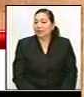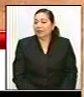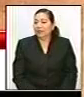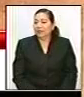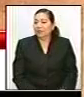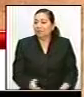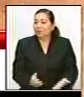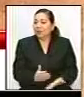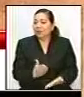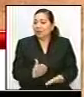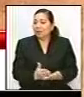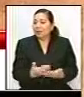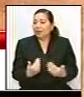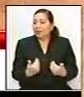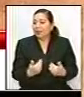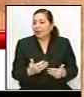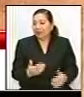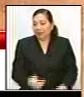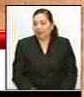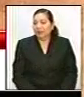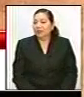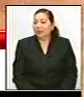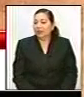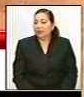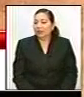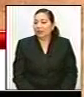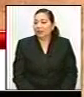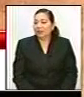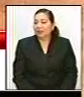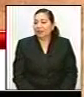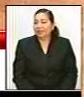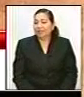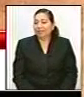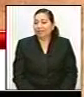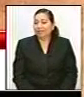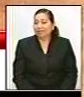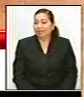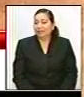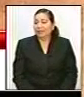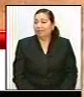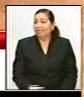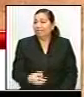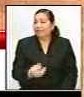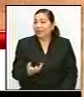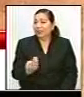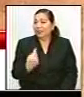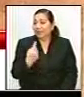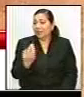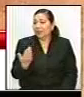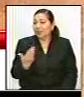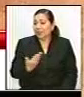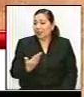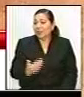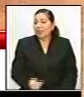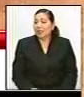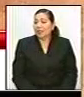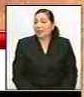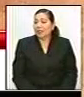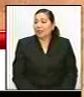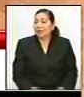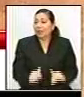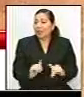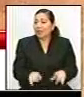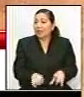el problema es que ella tiene, bueno, buscó motivos para, la verdad es que me